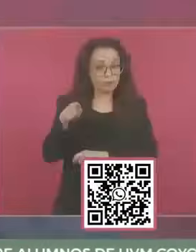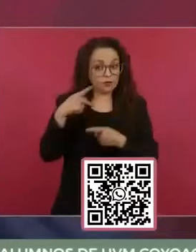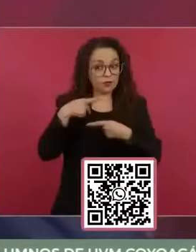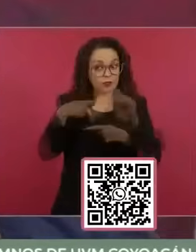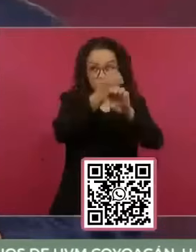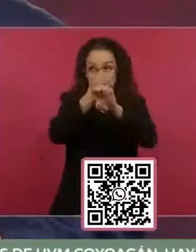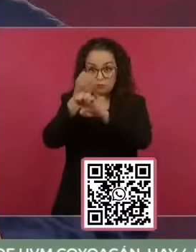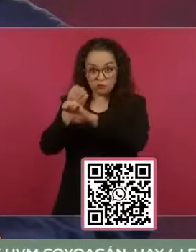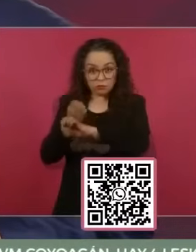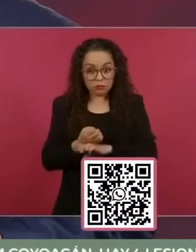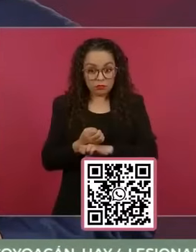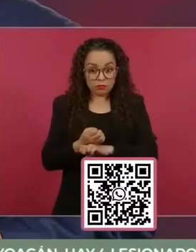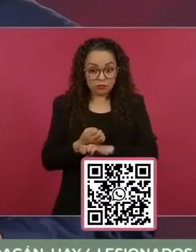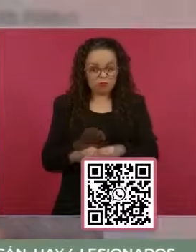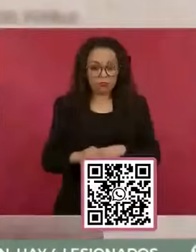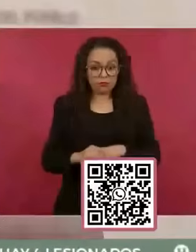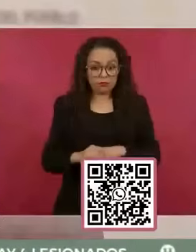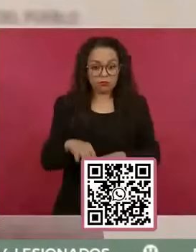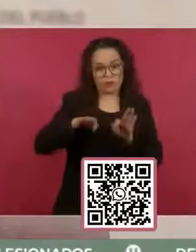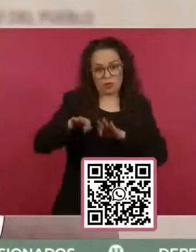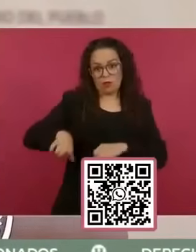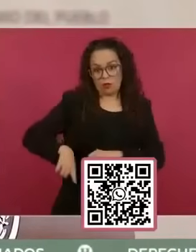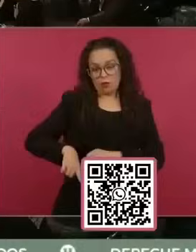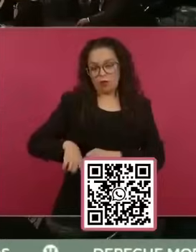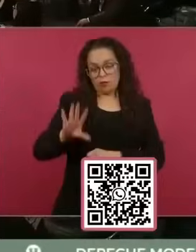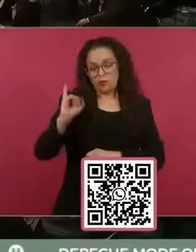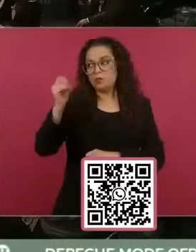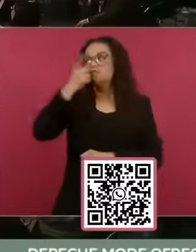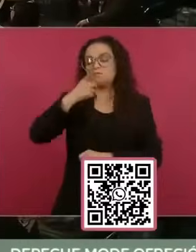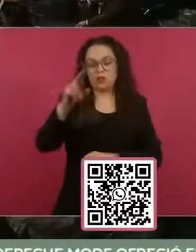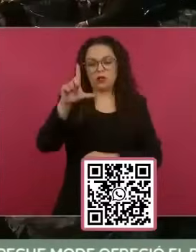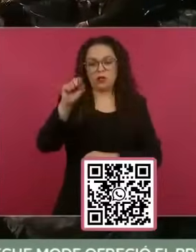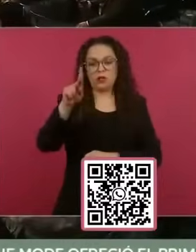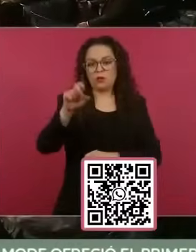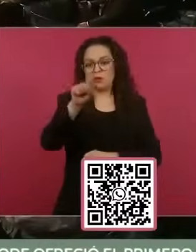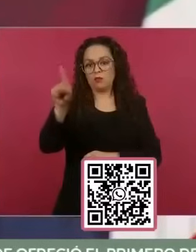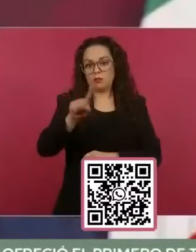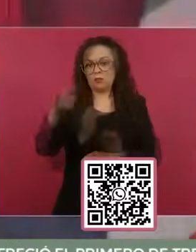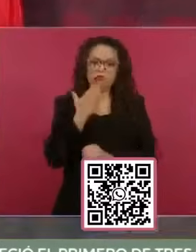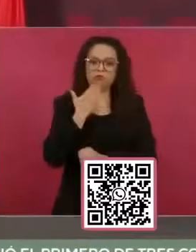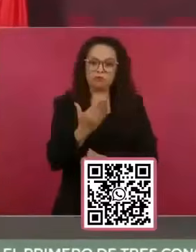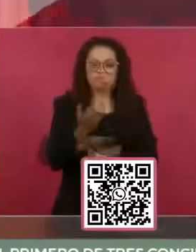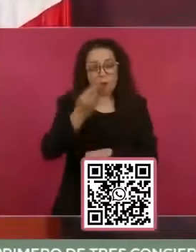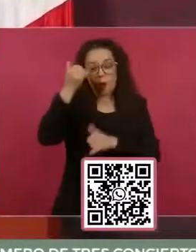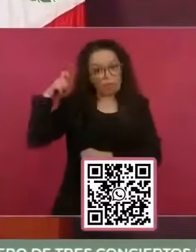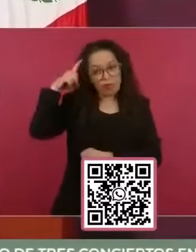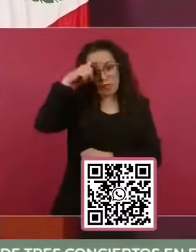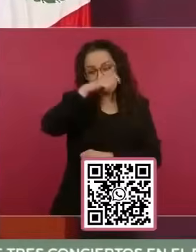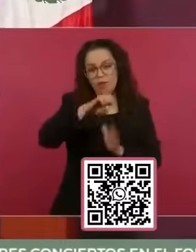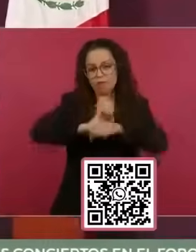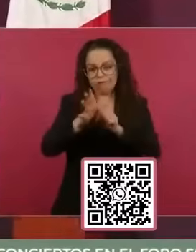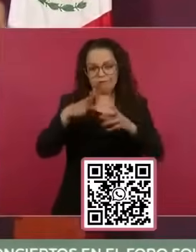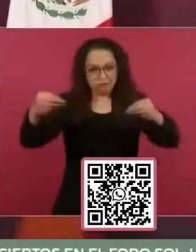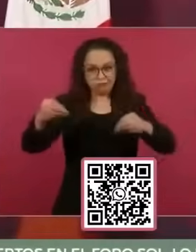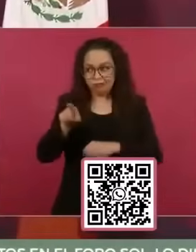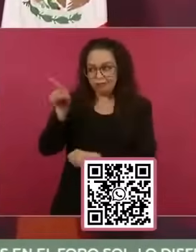10, me dijo el doctor López-Gatell. No sé, pero yo creo que ya él va a despedirse. El caso de Hugo